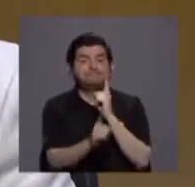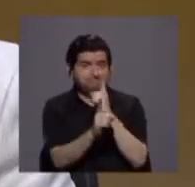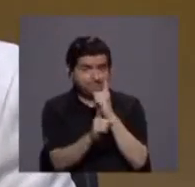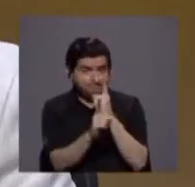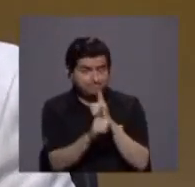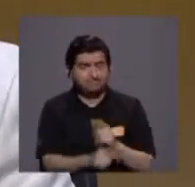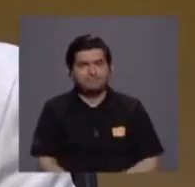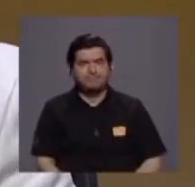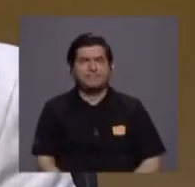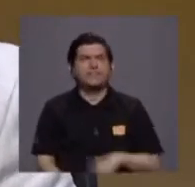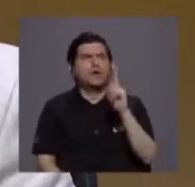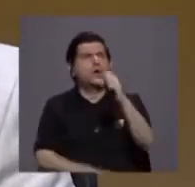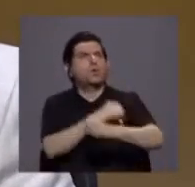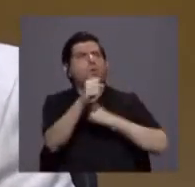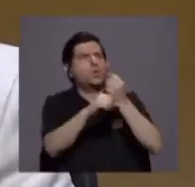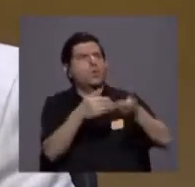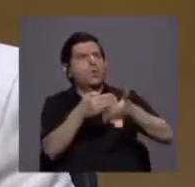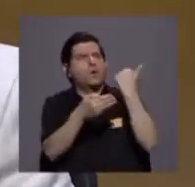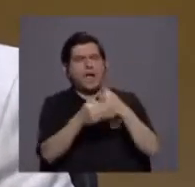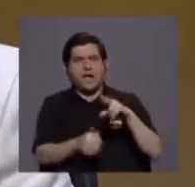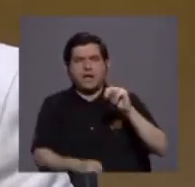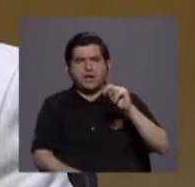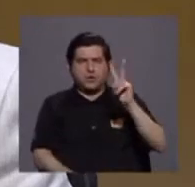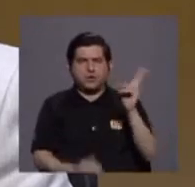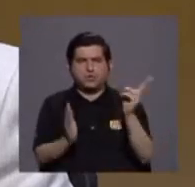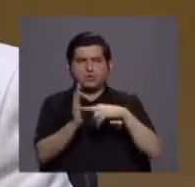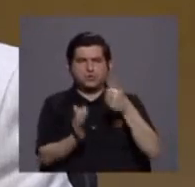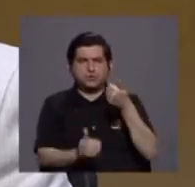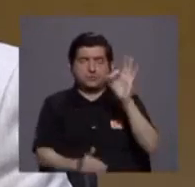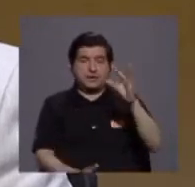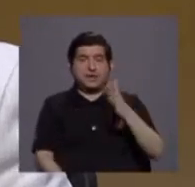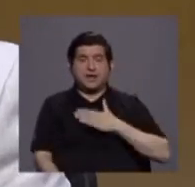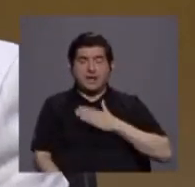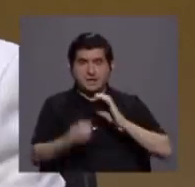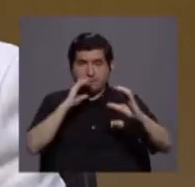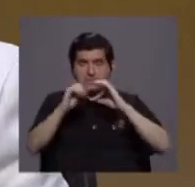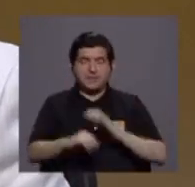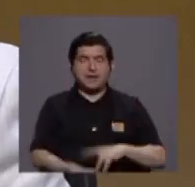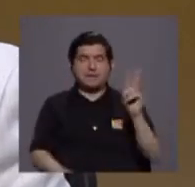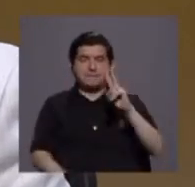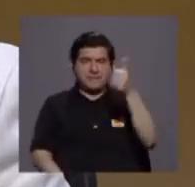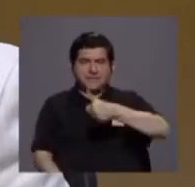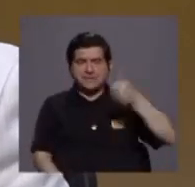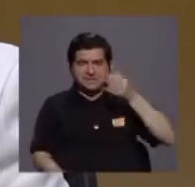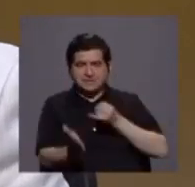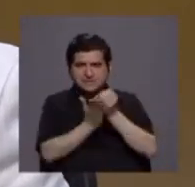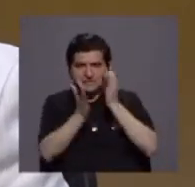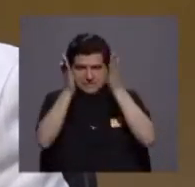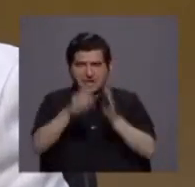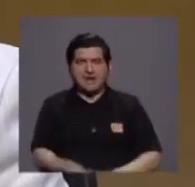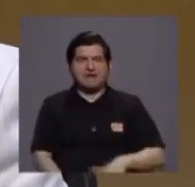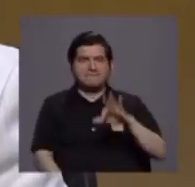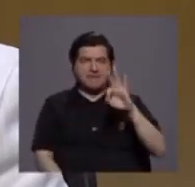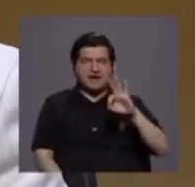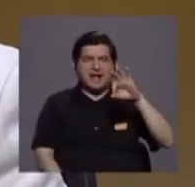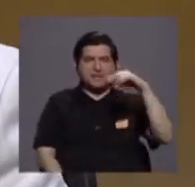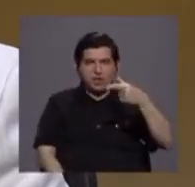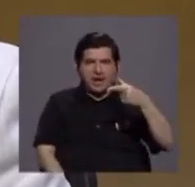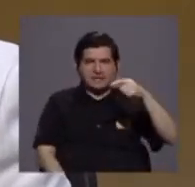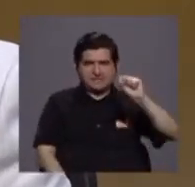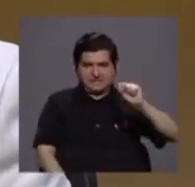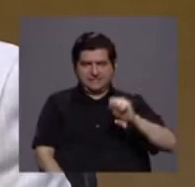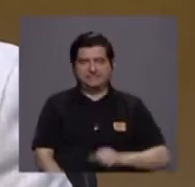efectivamente, hace como un año, en noviembre de 2019, me estaba comunicando el entonces vicerrector de investigación, don Fernando García